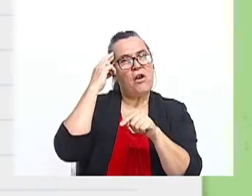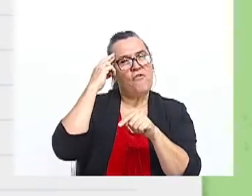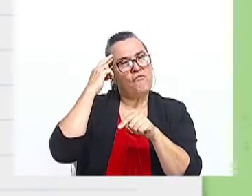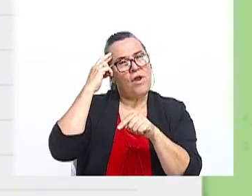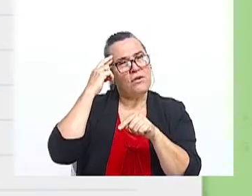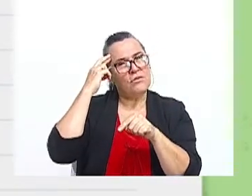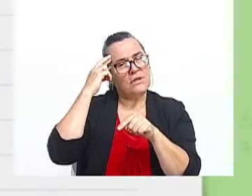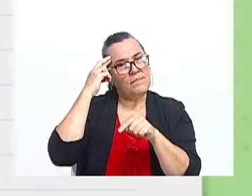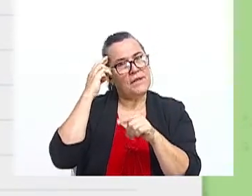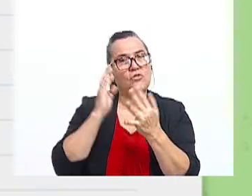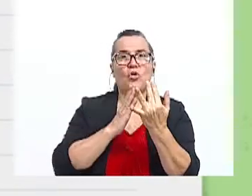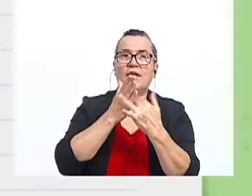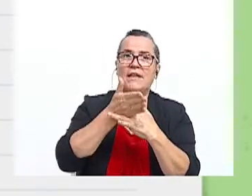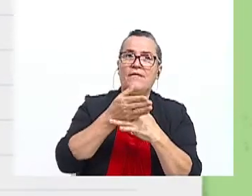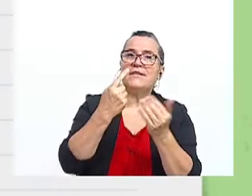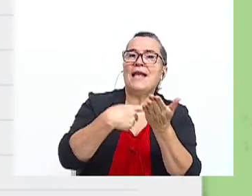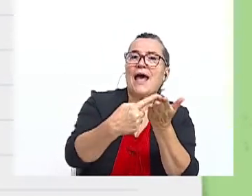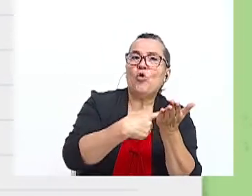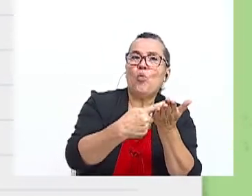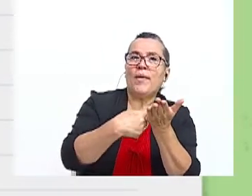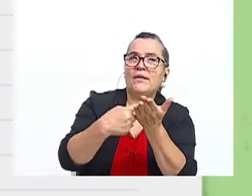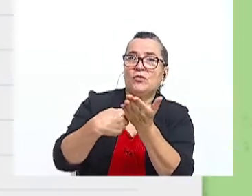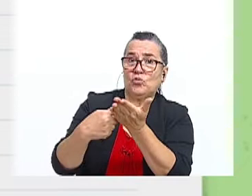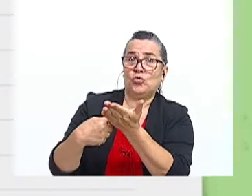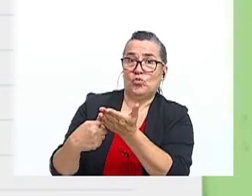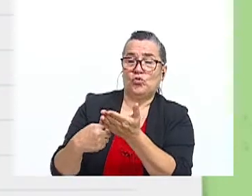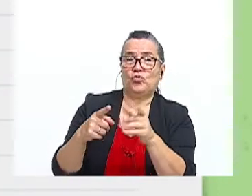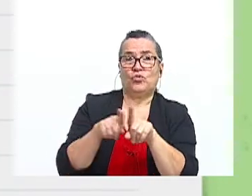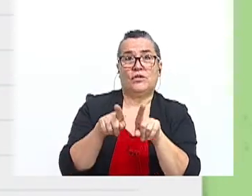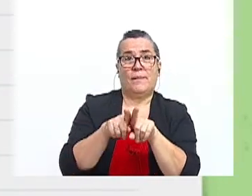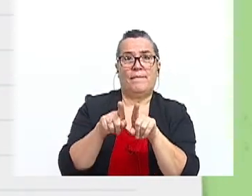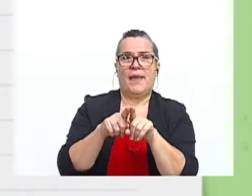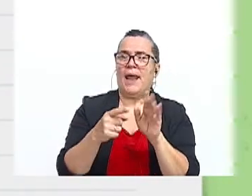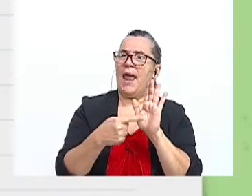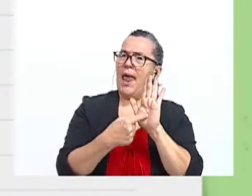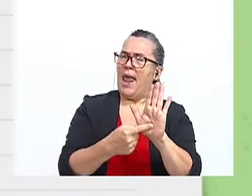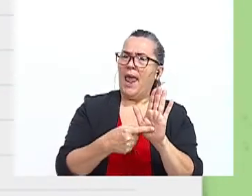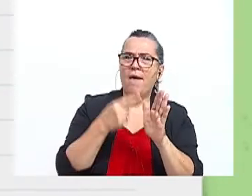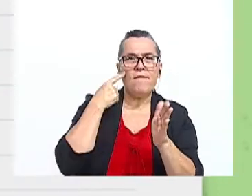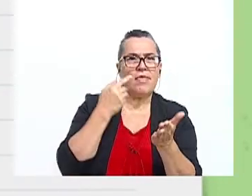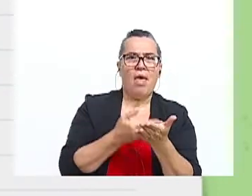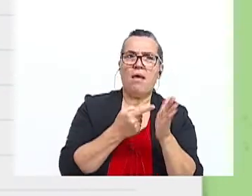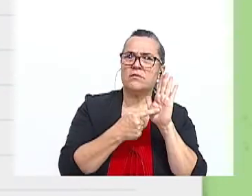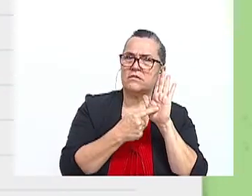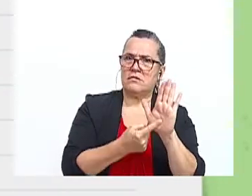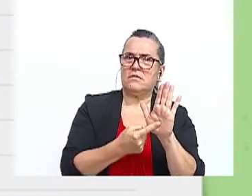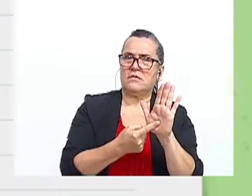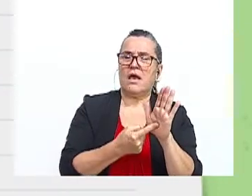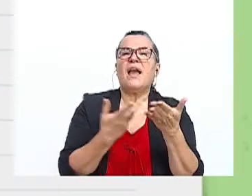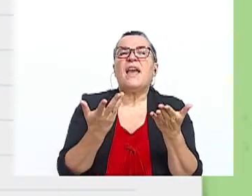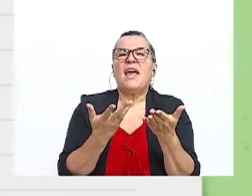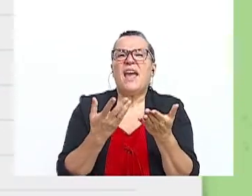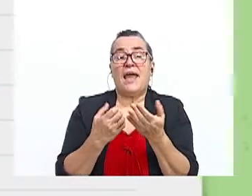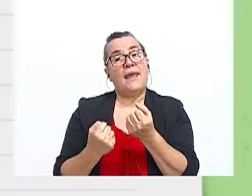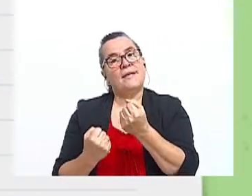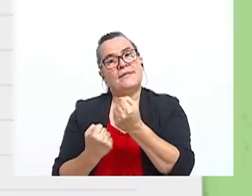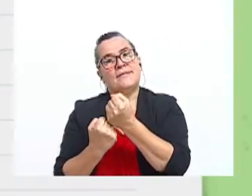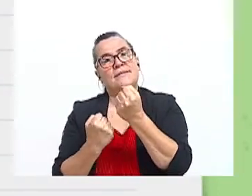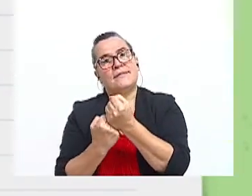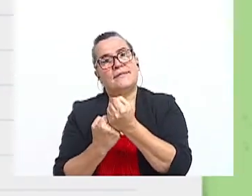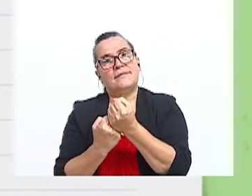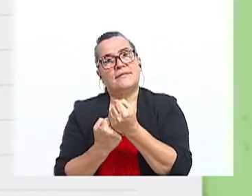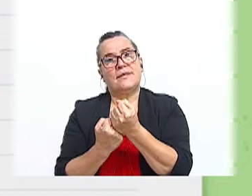razonamiento mediante los argumentos, además con evidencias que se van a respaldar